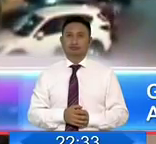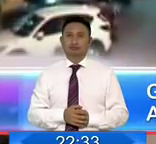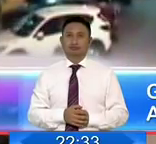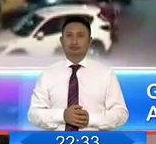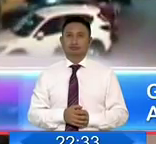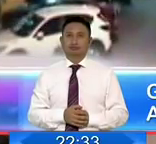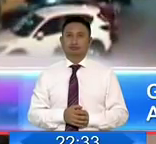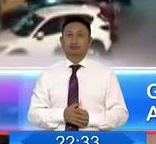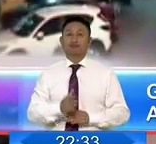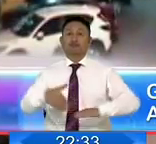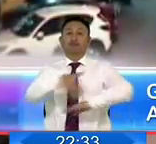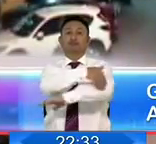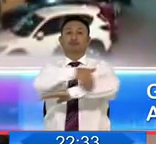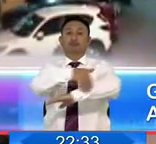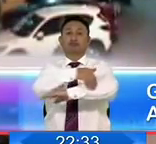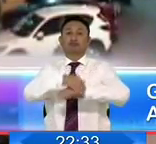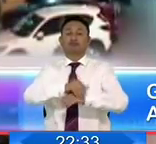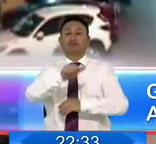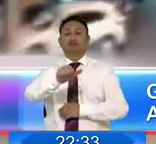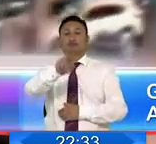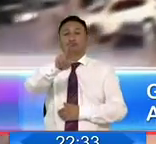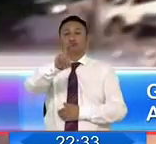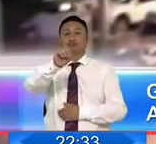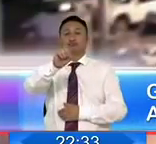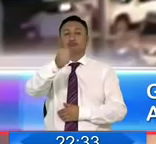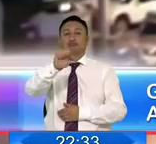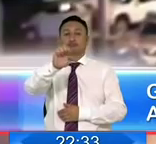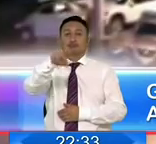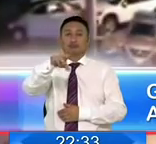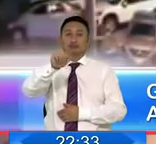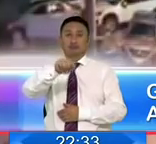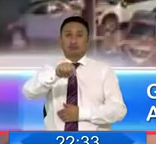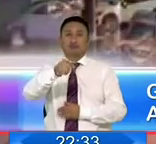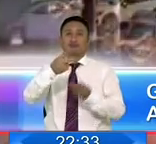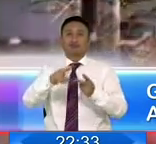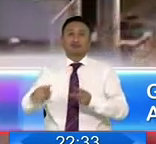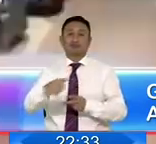Y en la avenida Carlos Julio Arauz Mena también se registra este hecho.